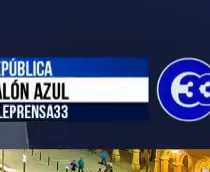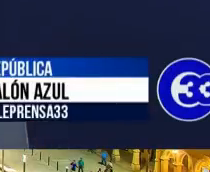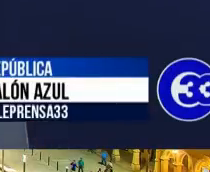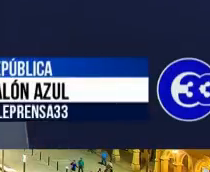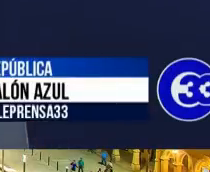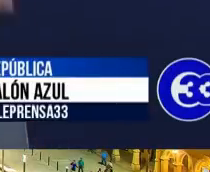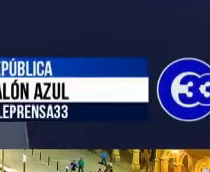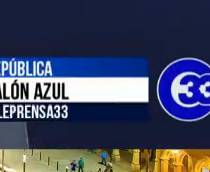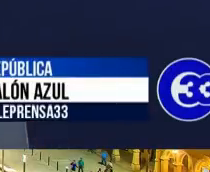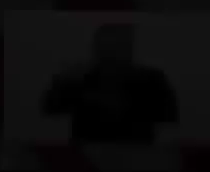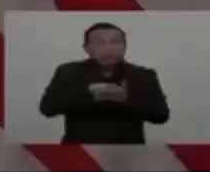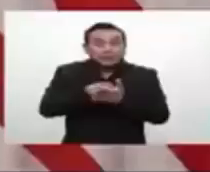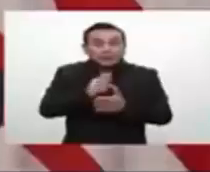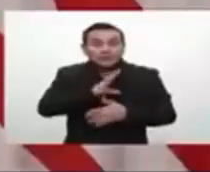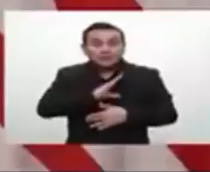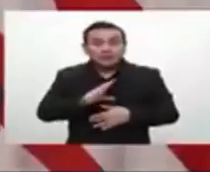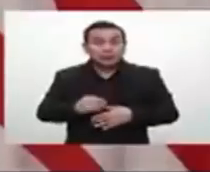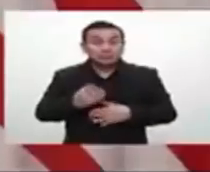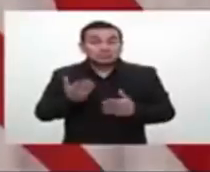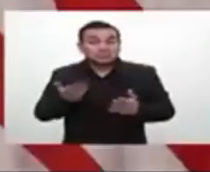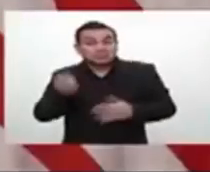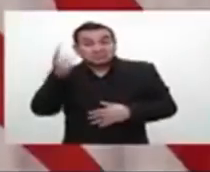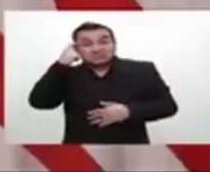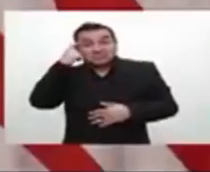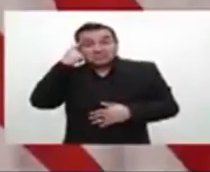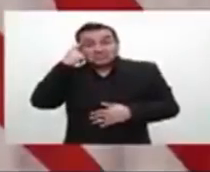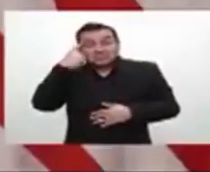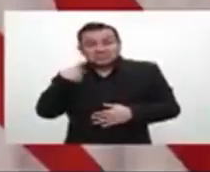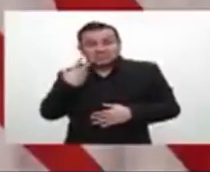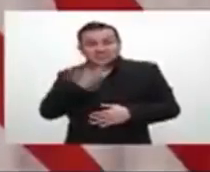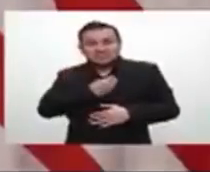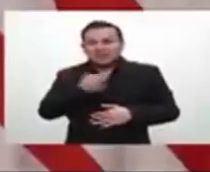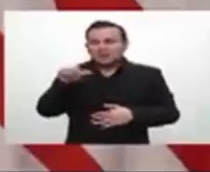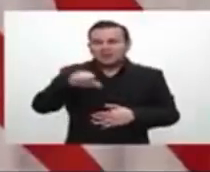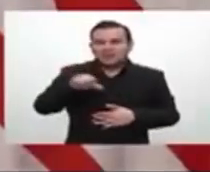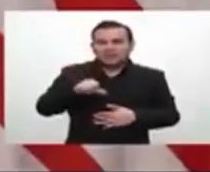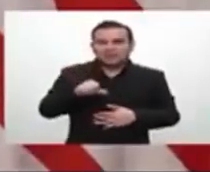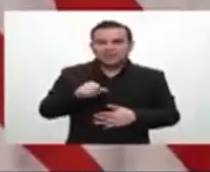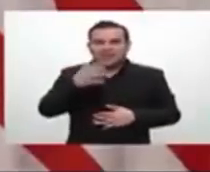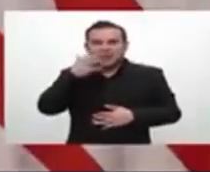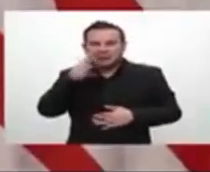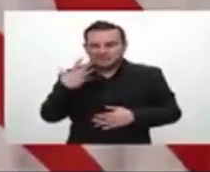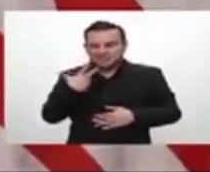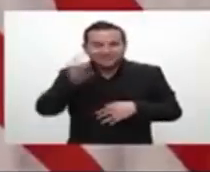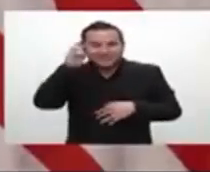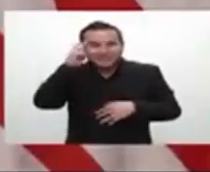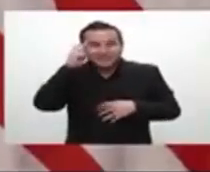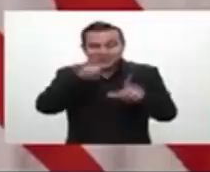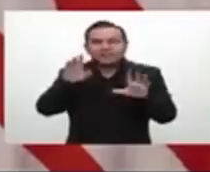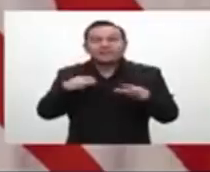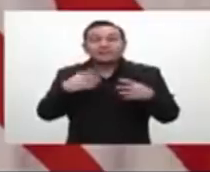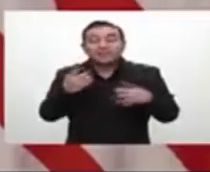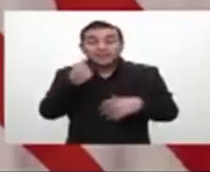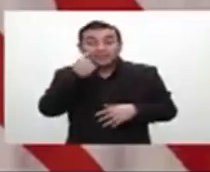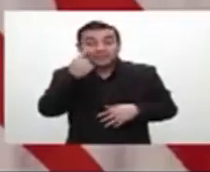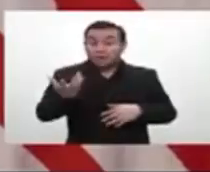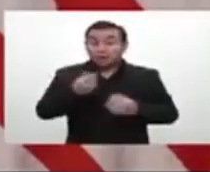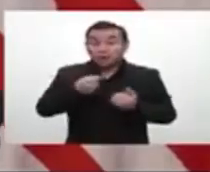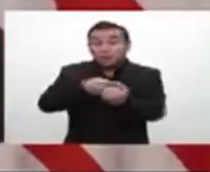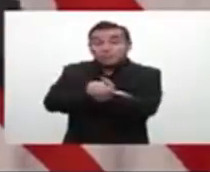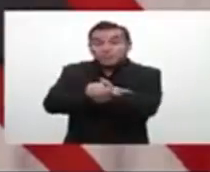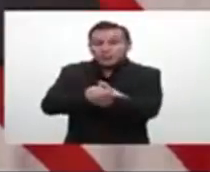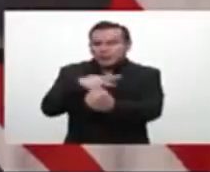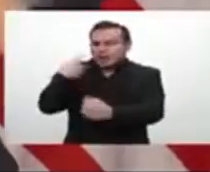nada veamos pero bueno si alguien piensa que podemos ser tan no malos y no tan tonto como para subir cifras se va a ver en los hospitales